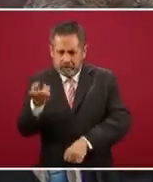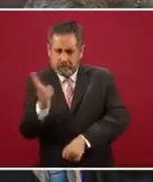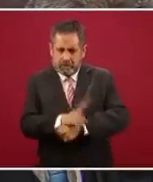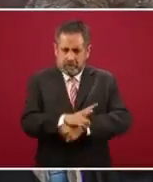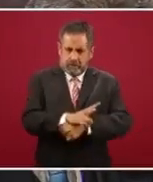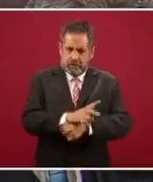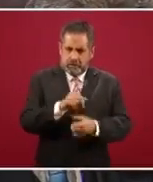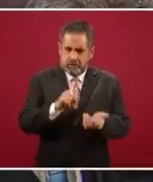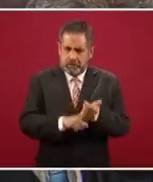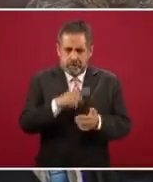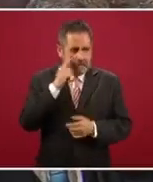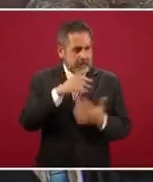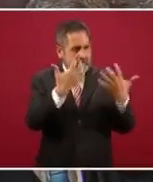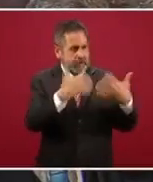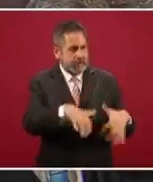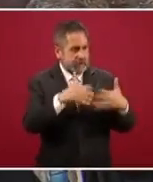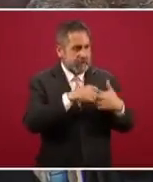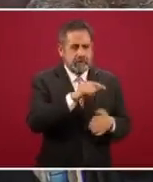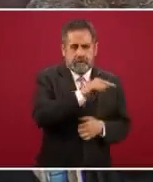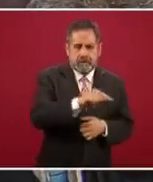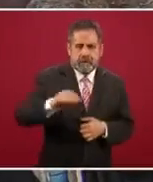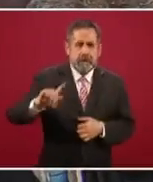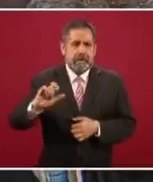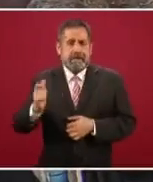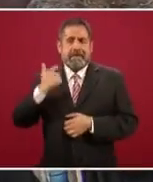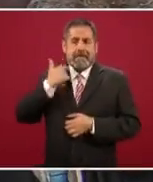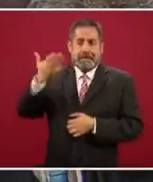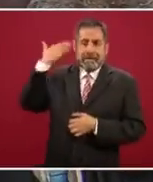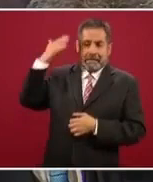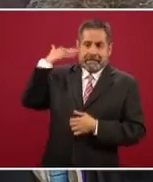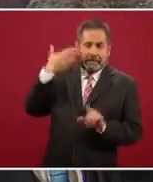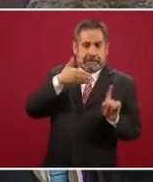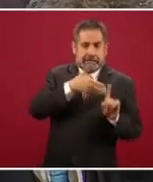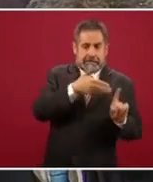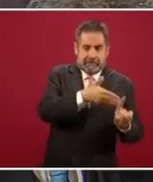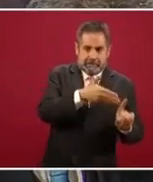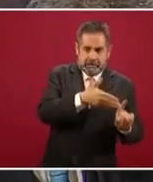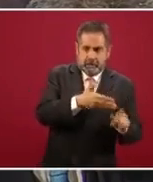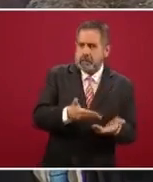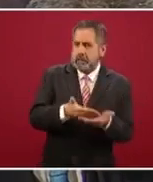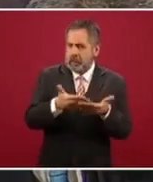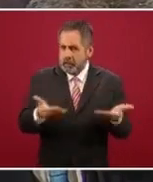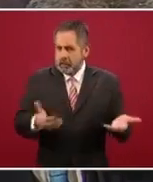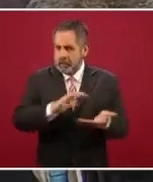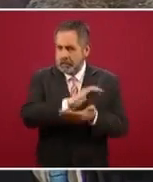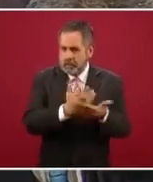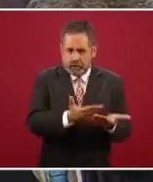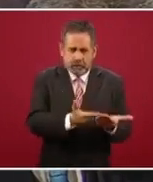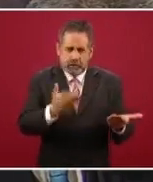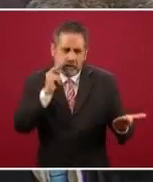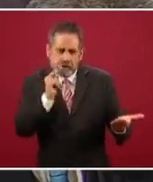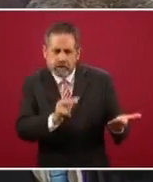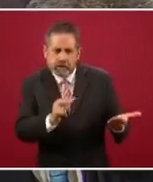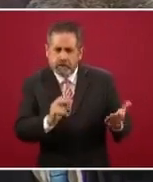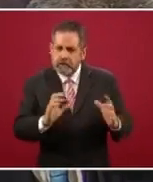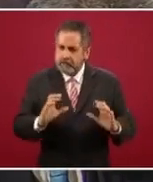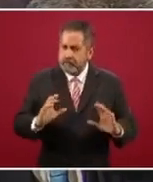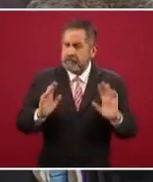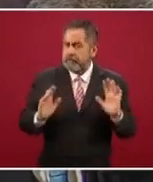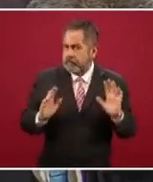especial para las empresas que fueron en el pasado predominantes y ahora están al acecho de esas licitaciones